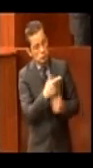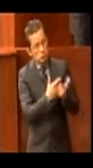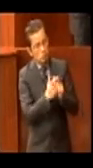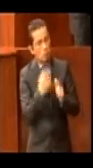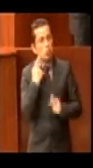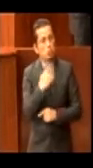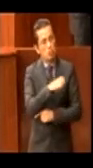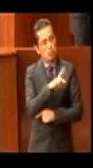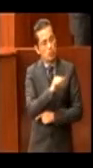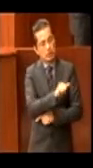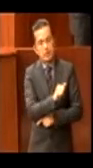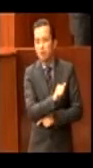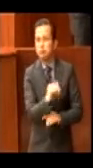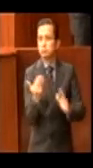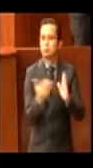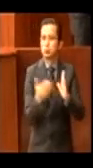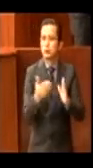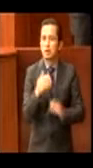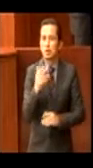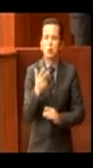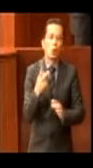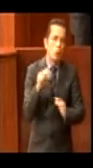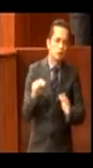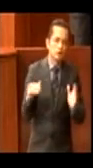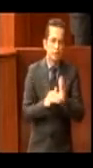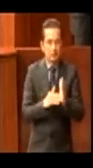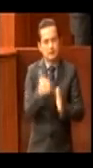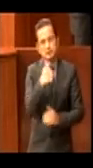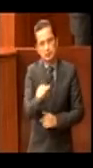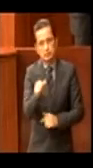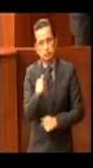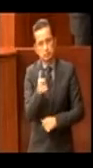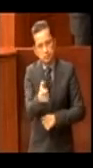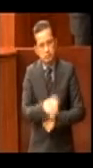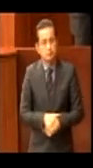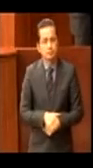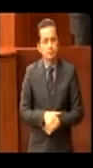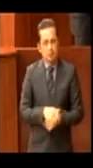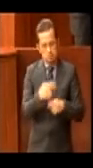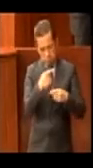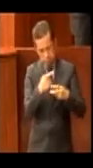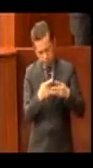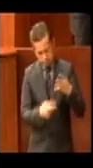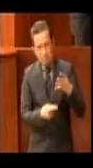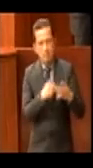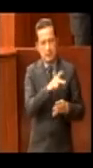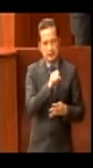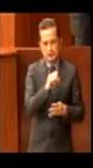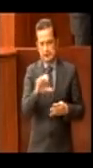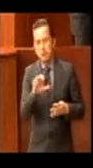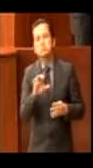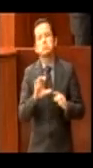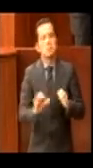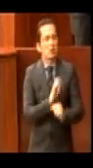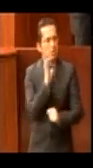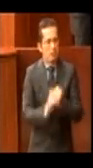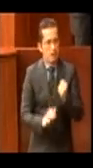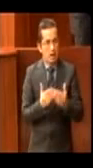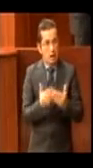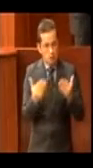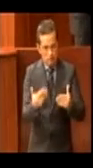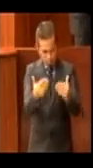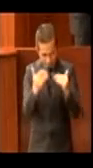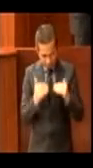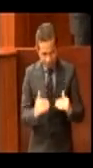multa de 80 mil 600 pesos termine la cuenta de los procedimientos de órgano central y ahora me refiero a los de órgano